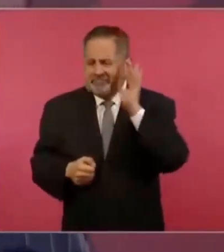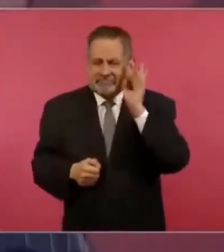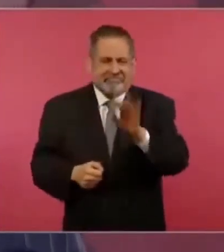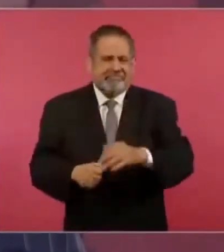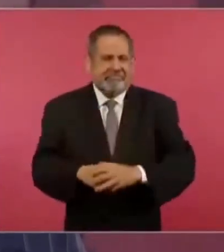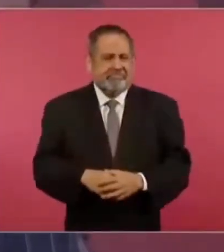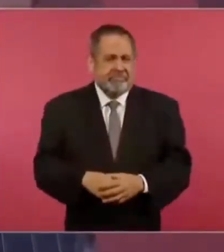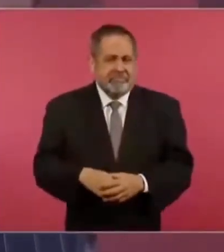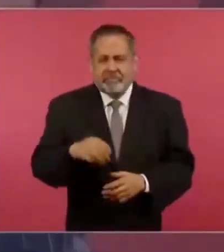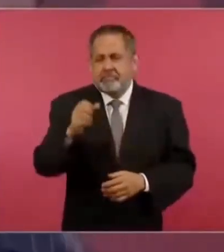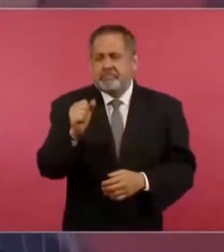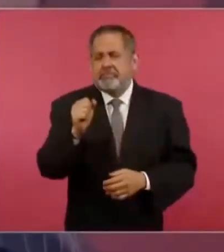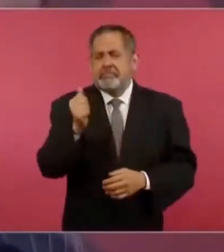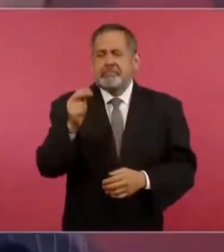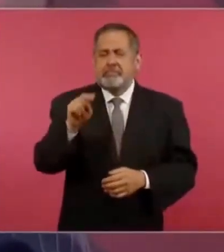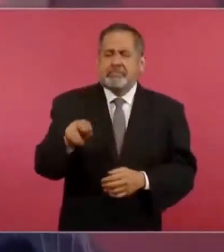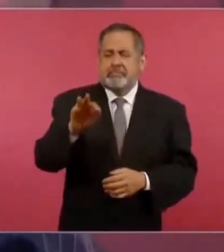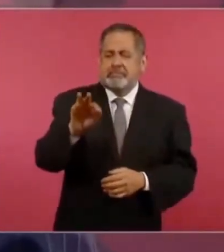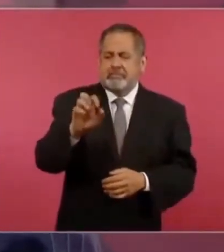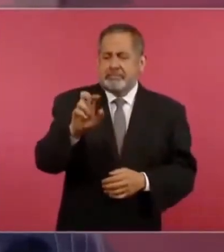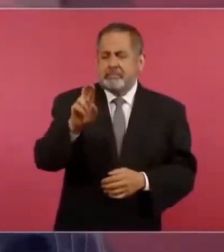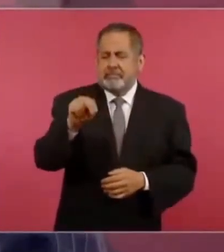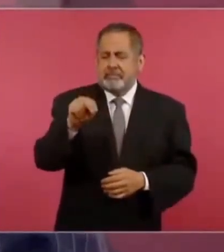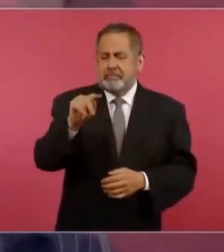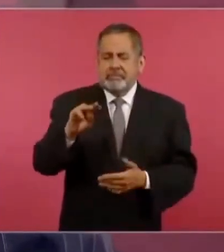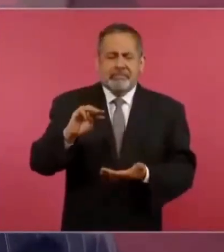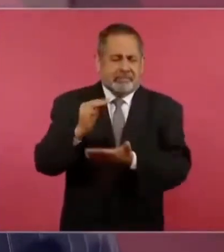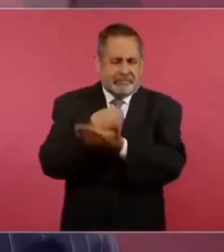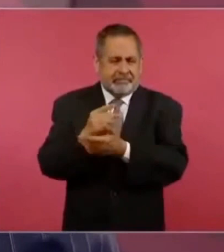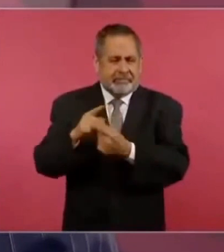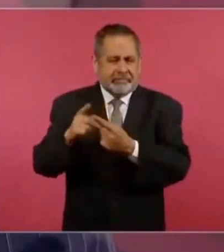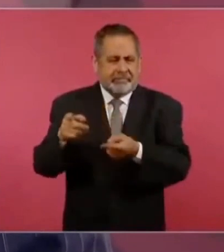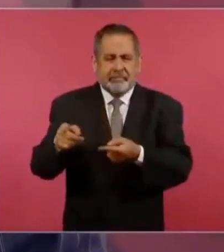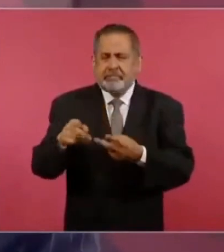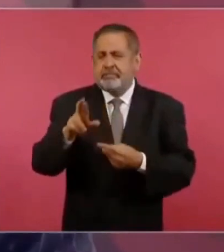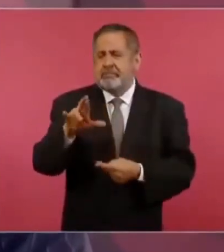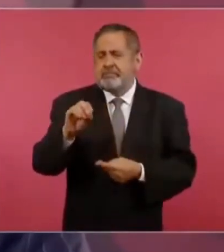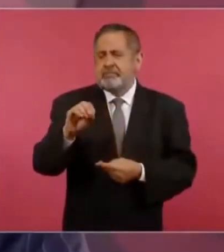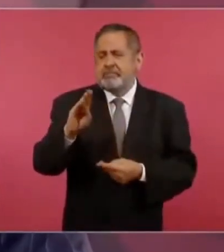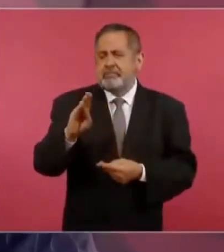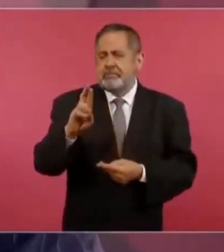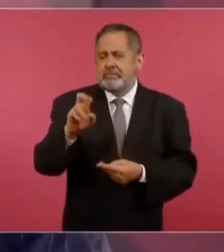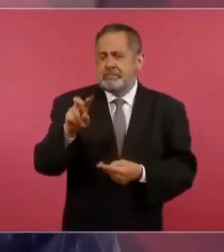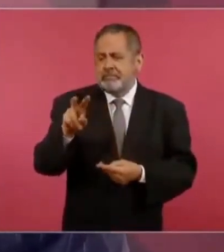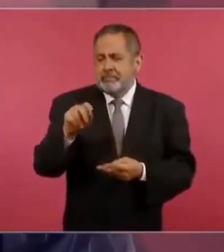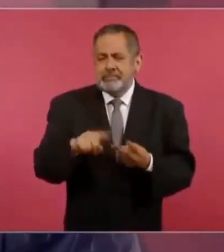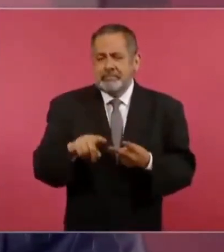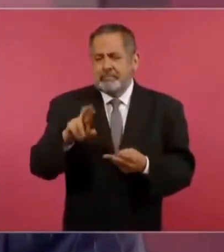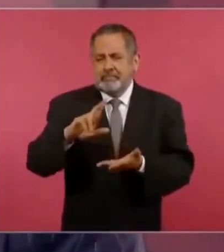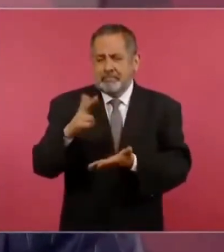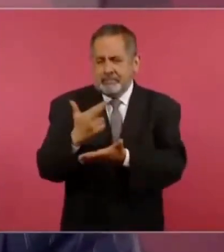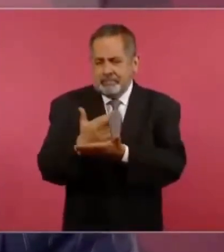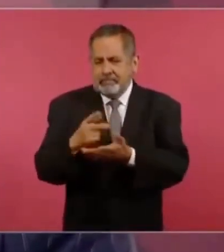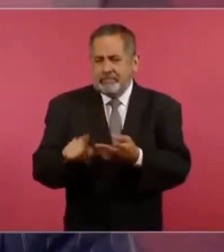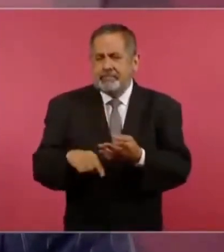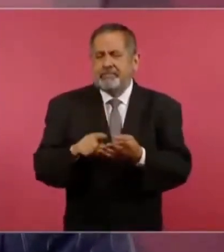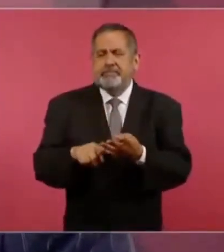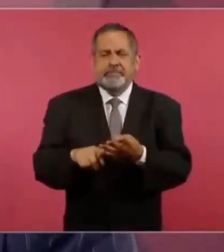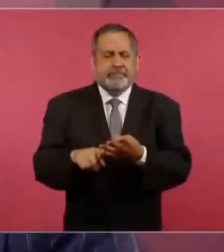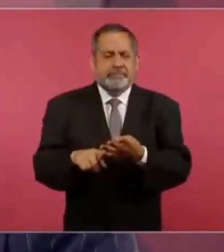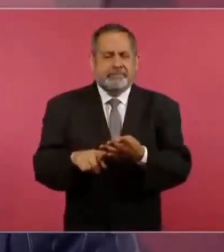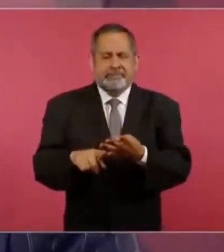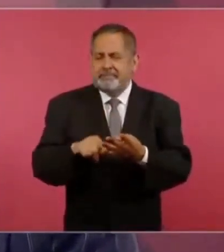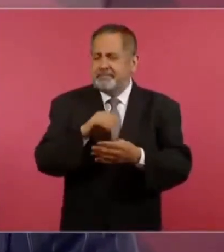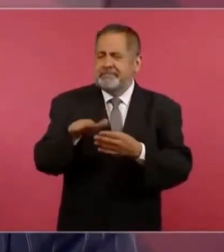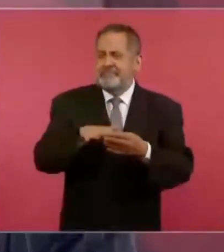Bueno, San Fernando, Matamoros, Río Bravo, Reynosa,